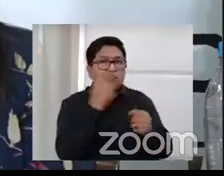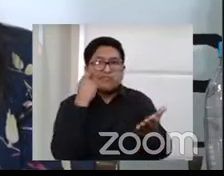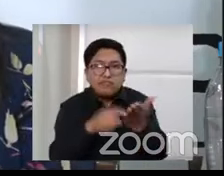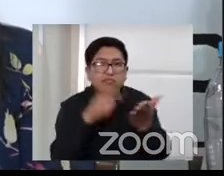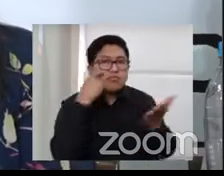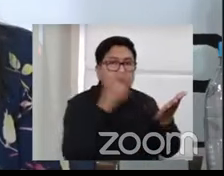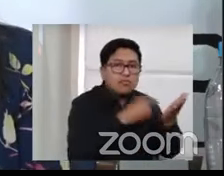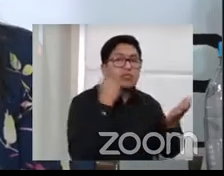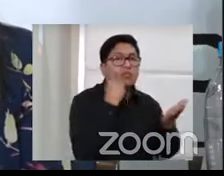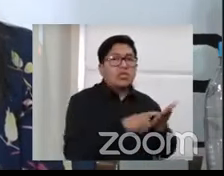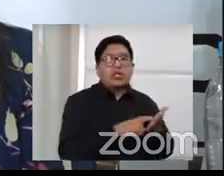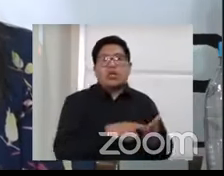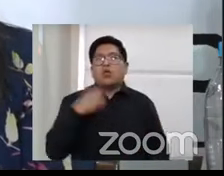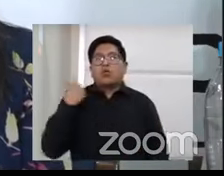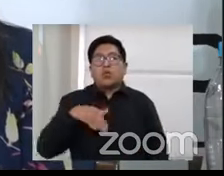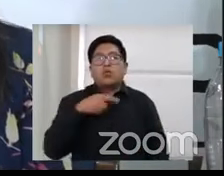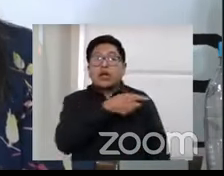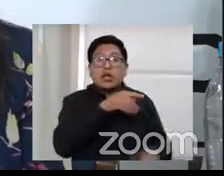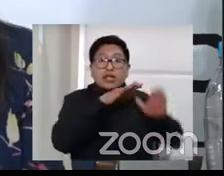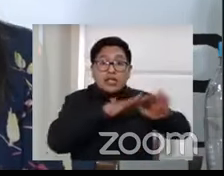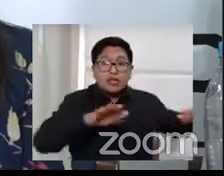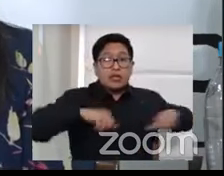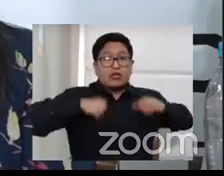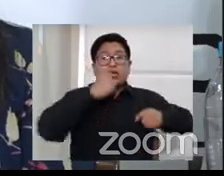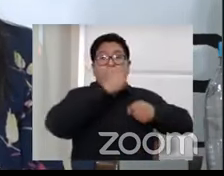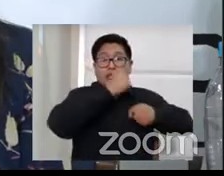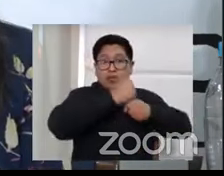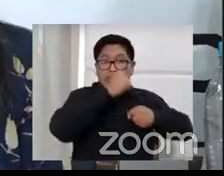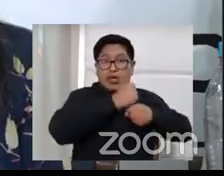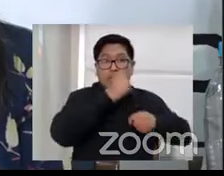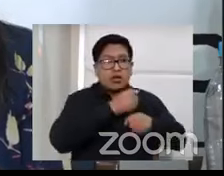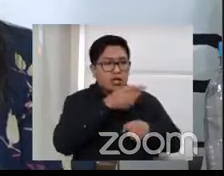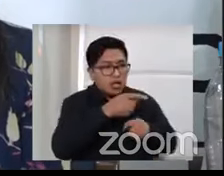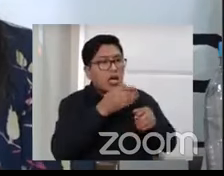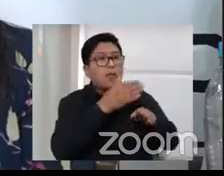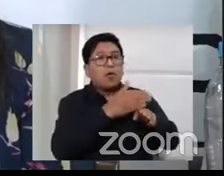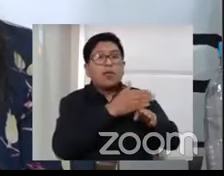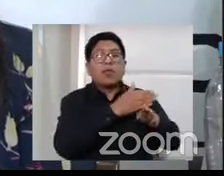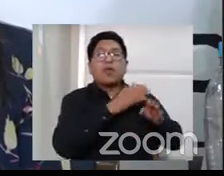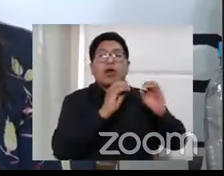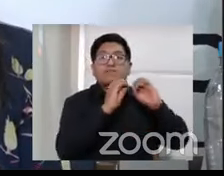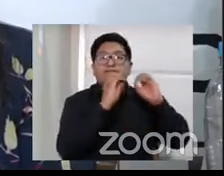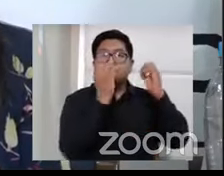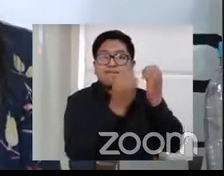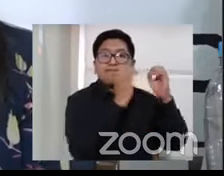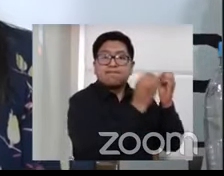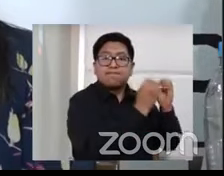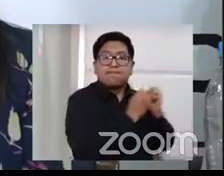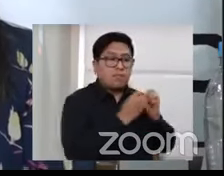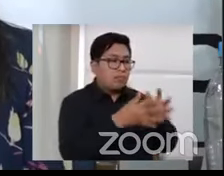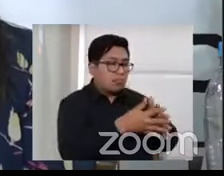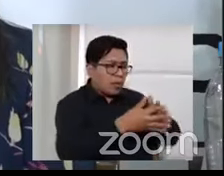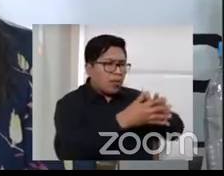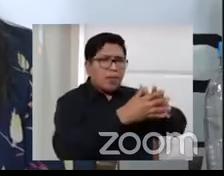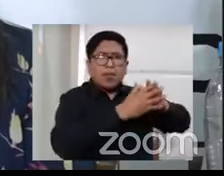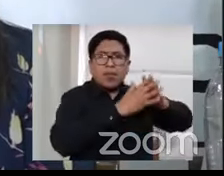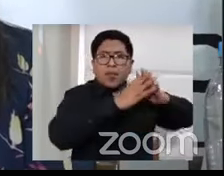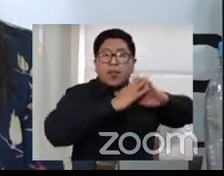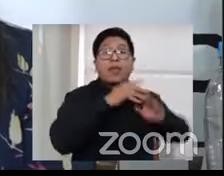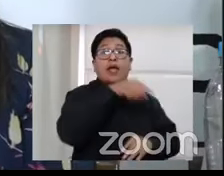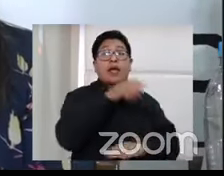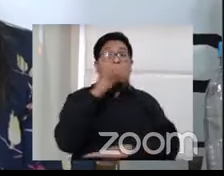adolescentes trabajadores se están organizando se están reorganizando se están articulando y al menos en